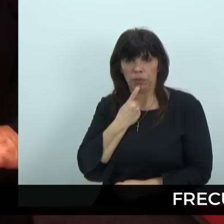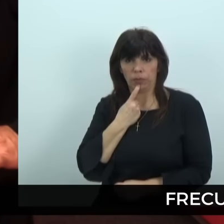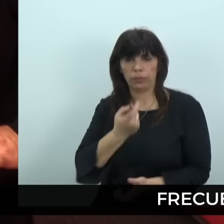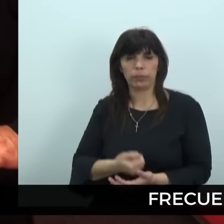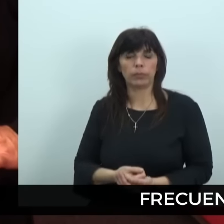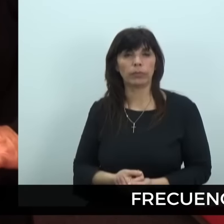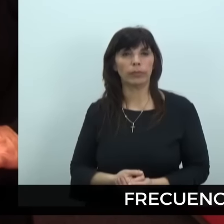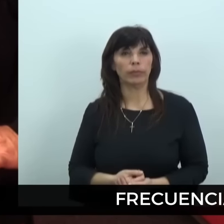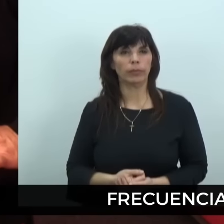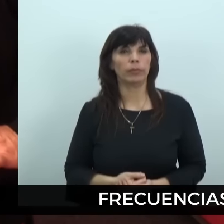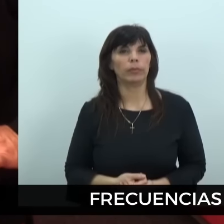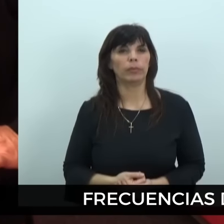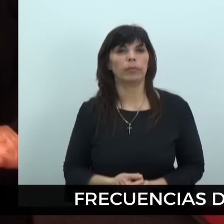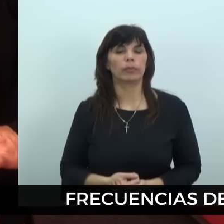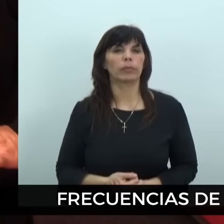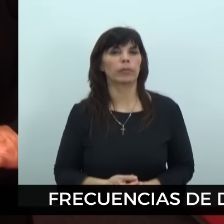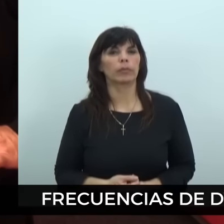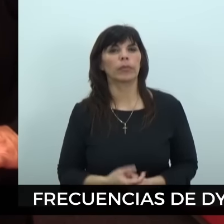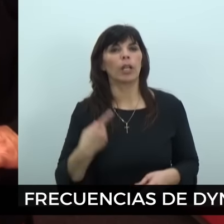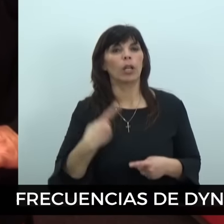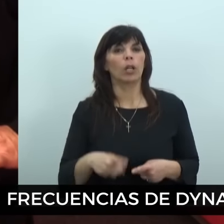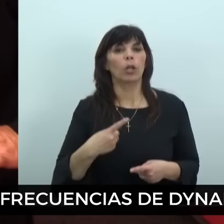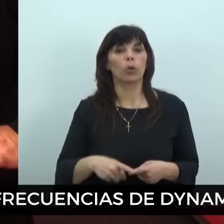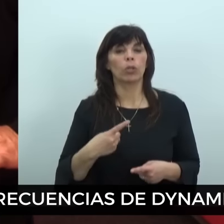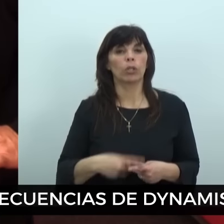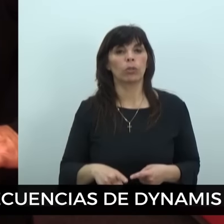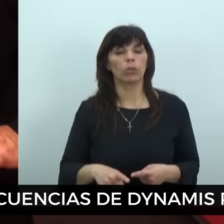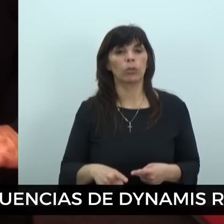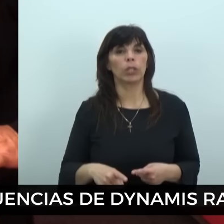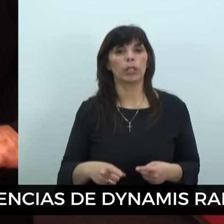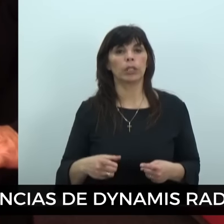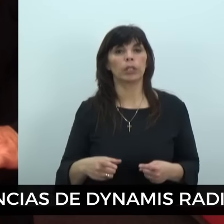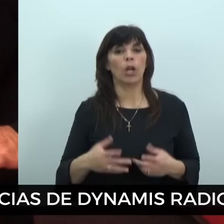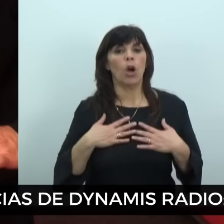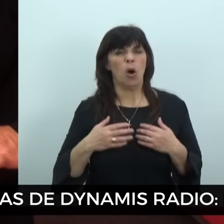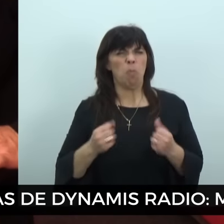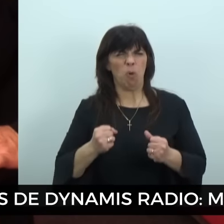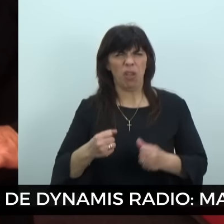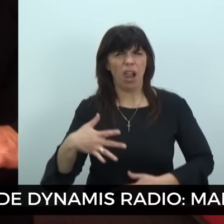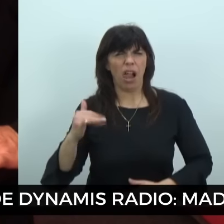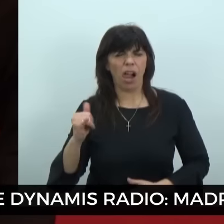¿sabes? Hay pocas cosas que tienen tanto poder como la falta de perdón.